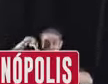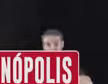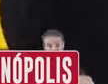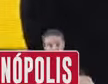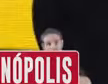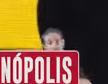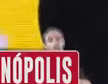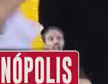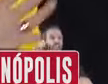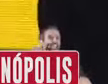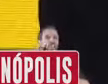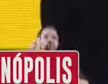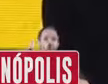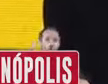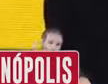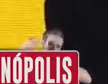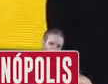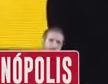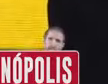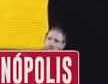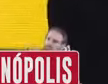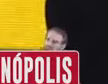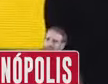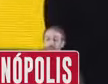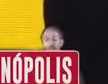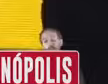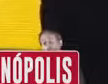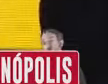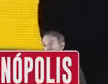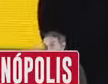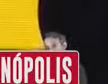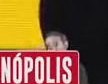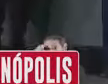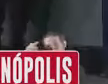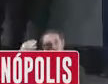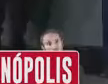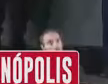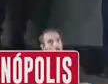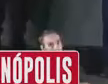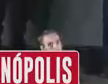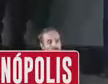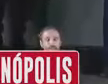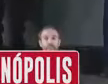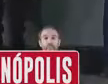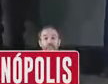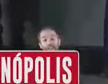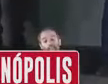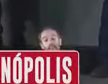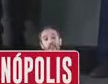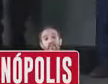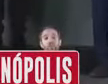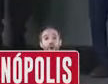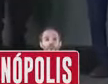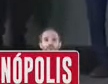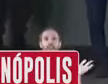giol ministerio también fantástico la verdad que la idea me fascinó y era un evento que con